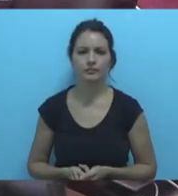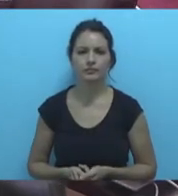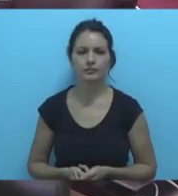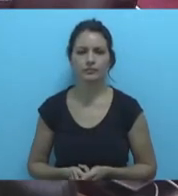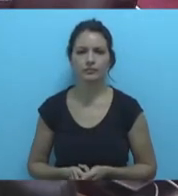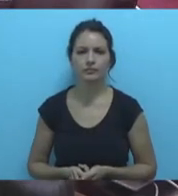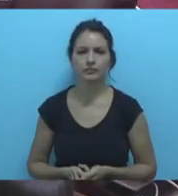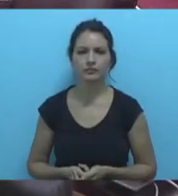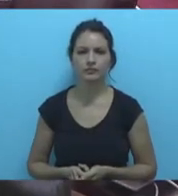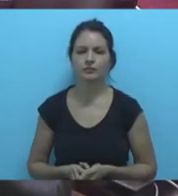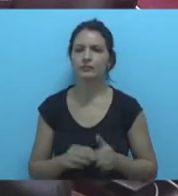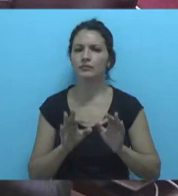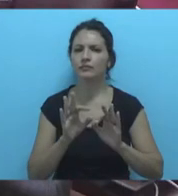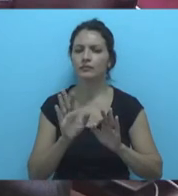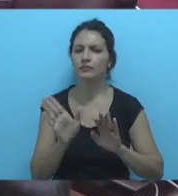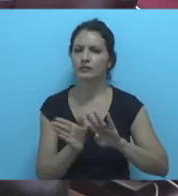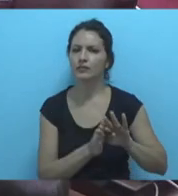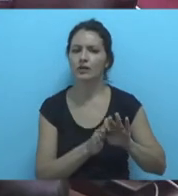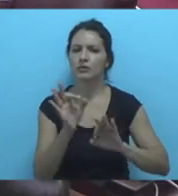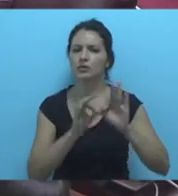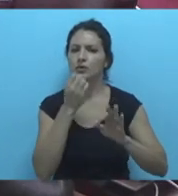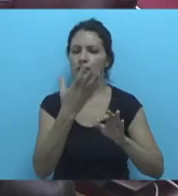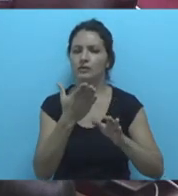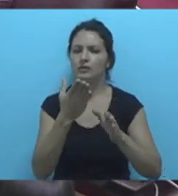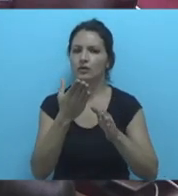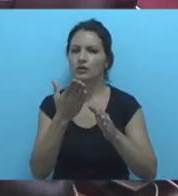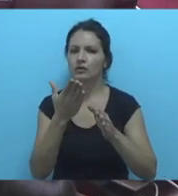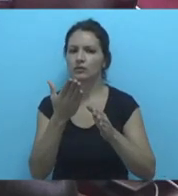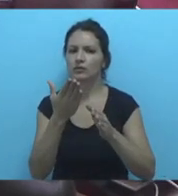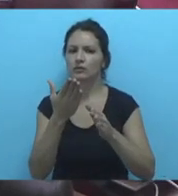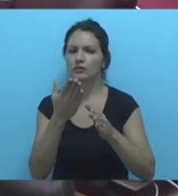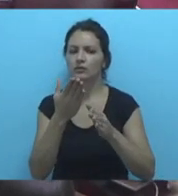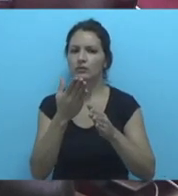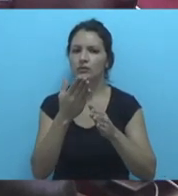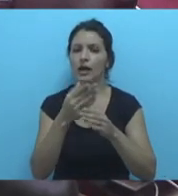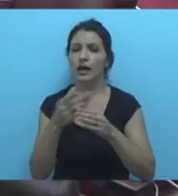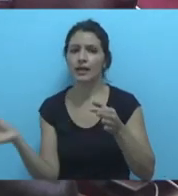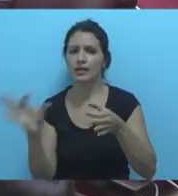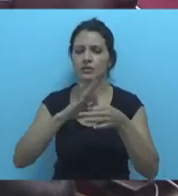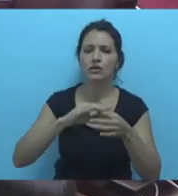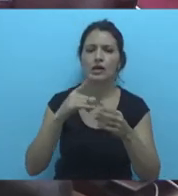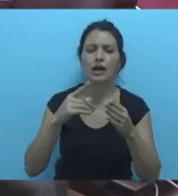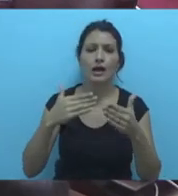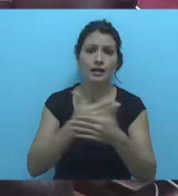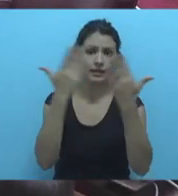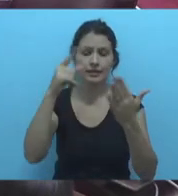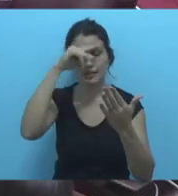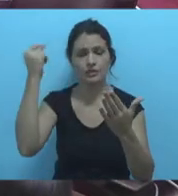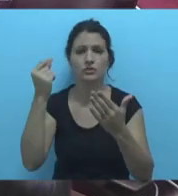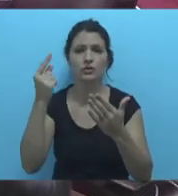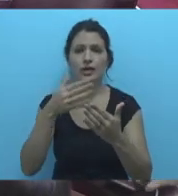El proyecto de declaración donde la adhesión al Día Nacional de la Memoria por la Verdad y